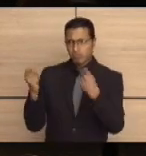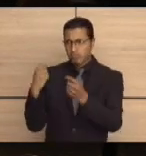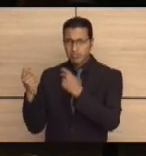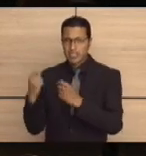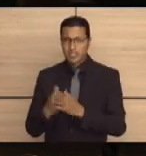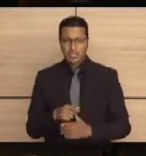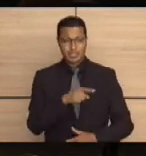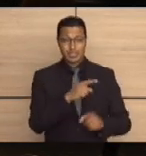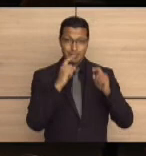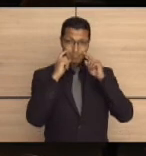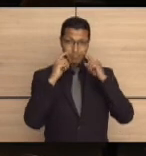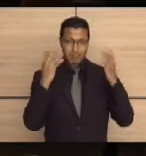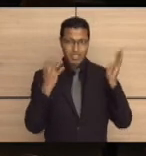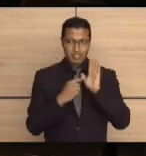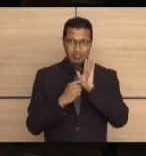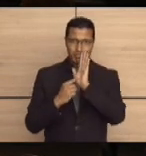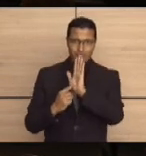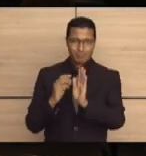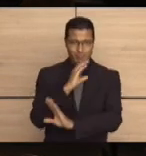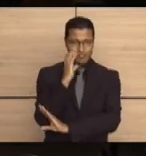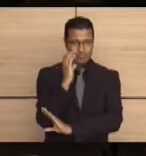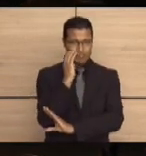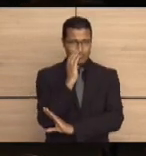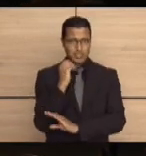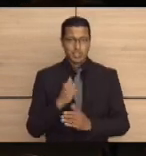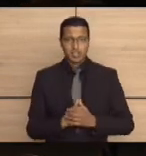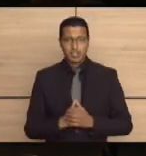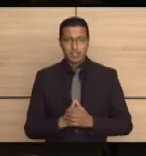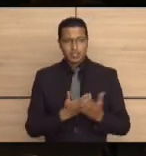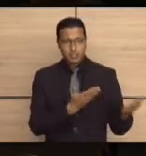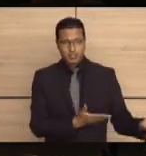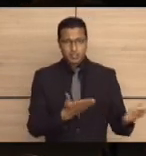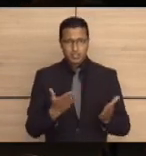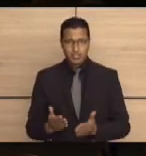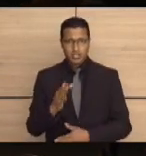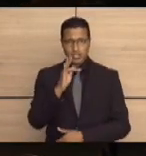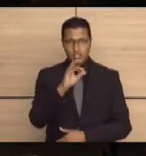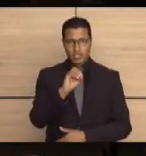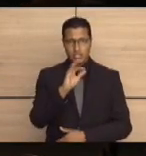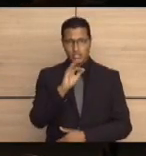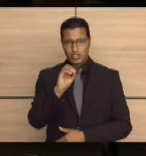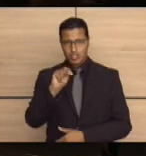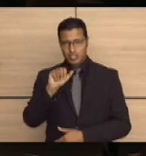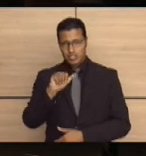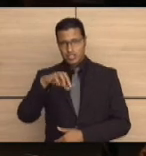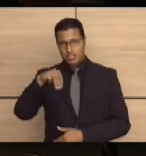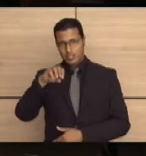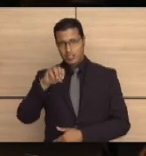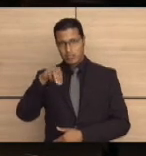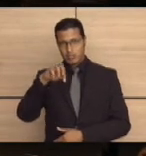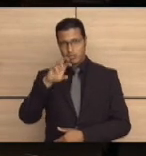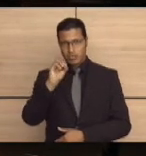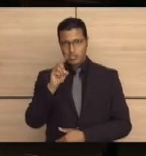las más grandes representantes del folclore colombiano para el mundo. Con ustedes, Totó la Momposina. Un fuerte aplauso para ella, por